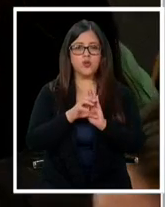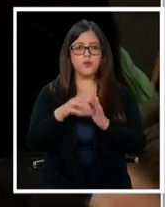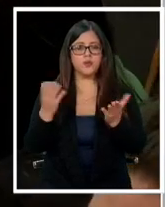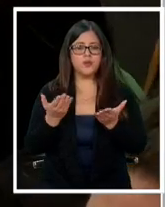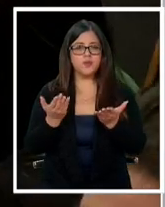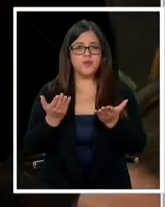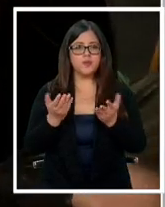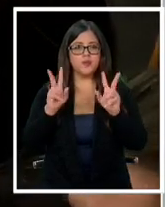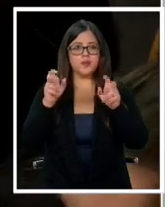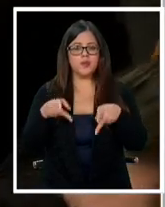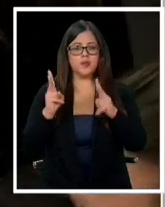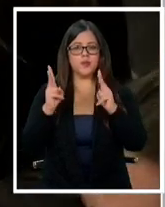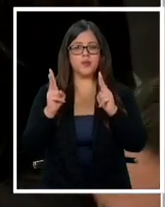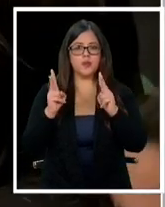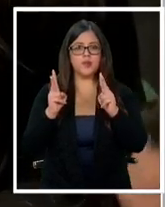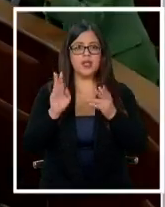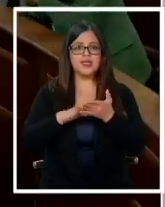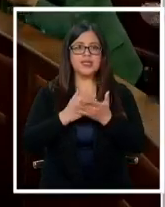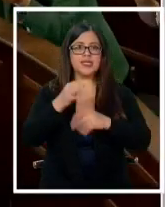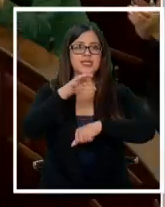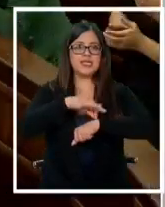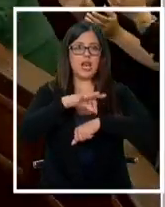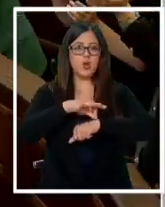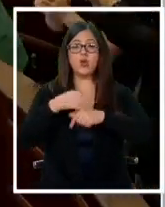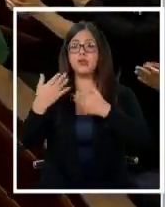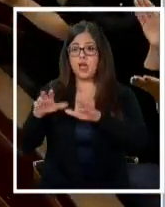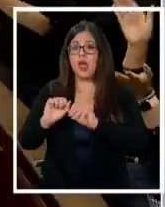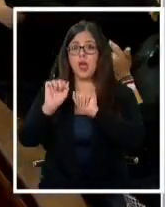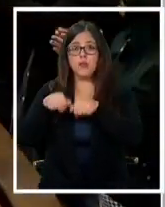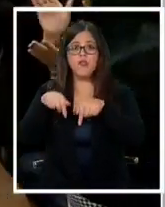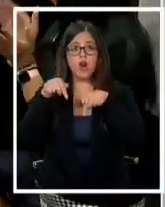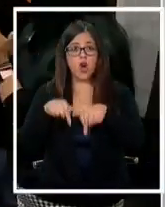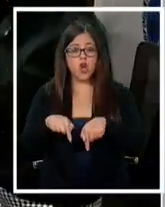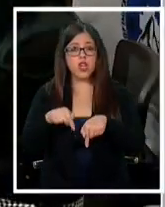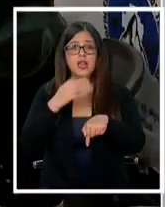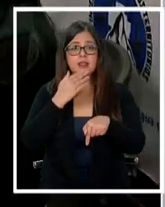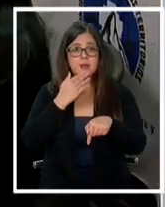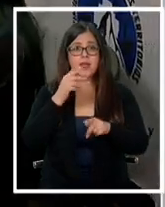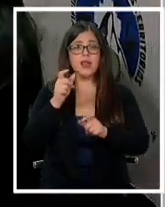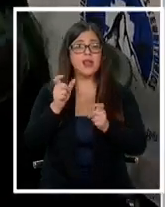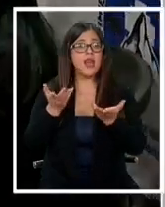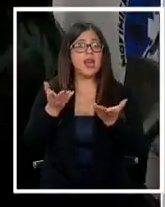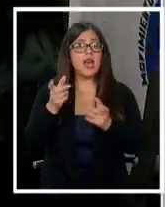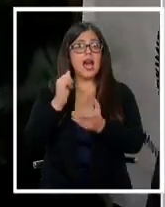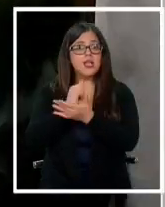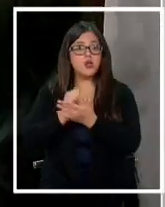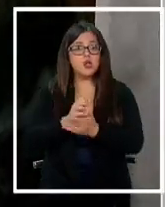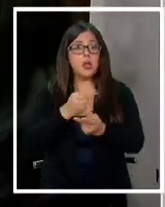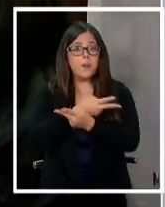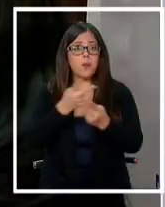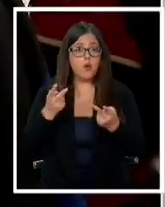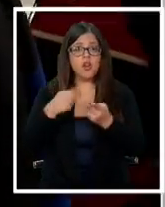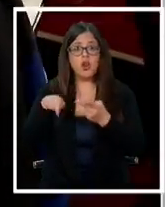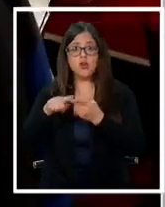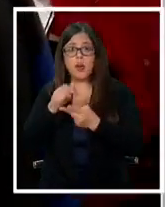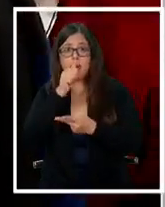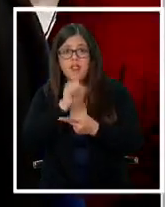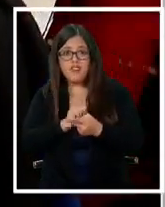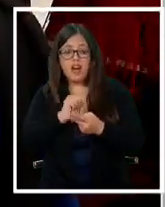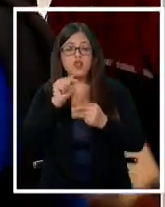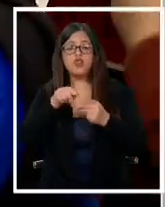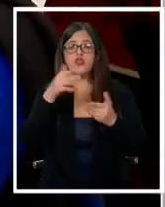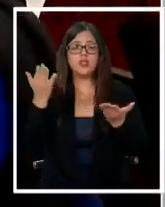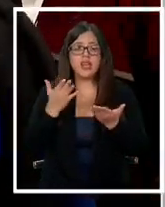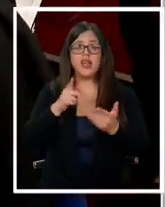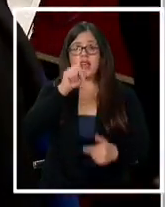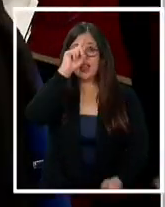hablando del derecho a la salud fue a prueba y se incluye a prestadores públicos se incluye a prestadores privados con esto estamos